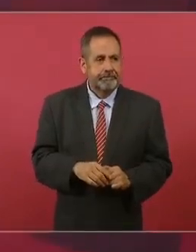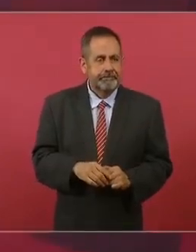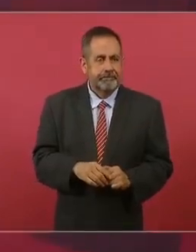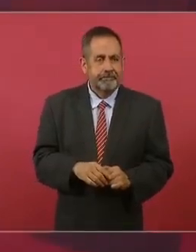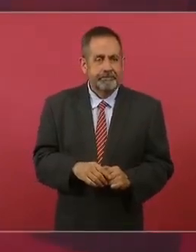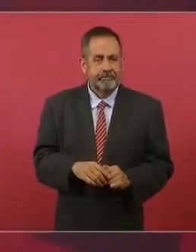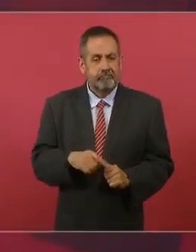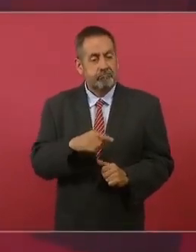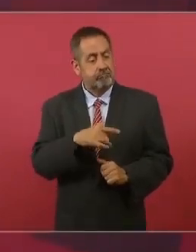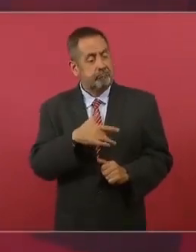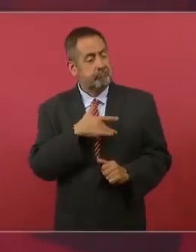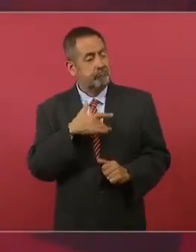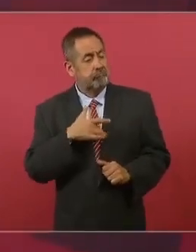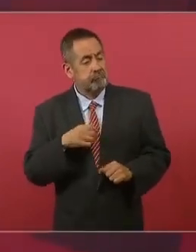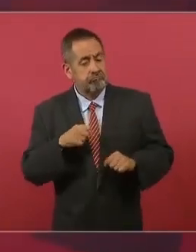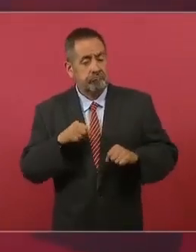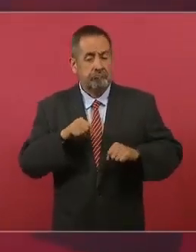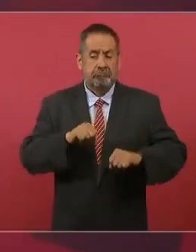y se siente, ¿no?,